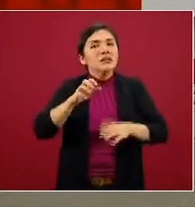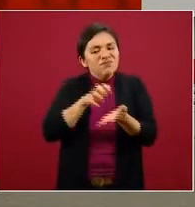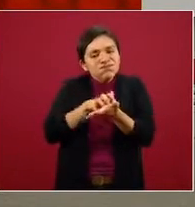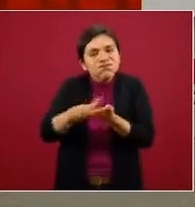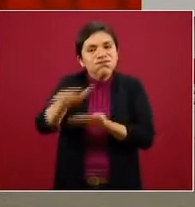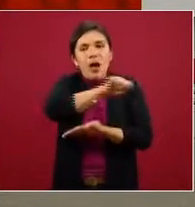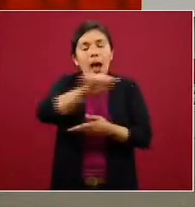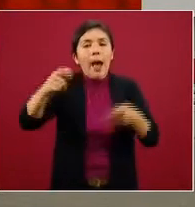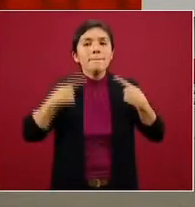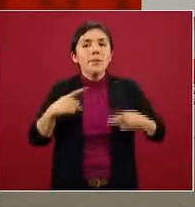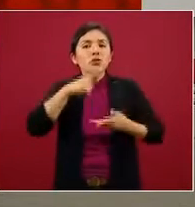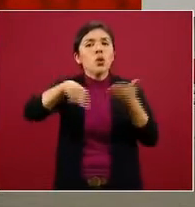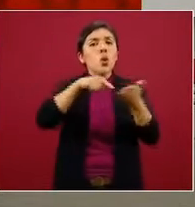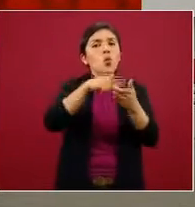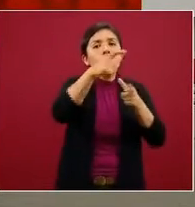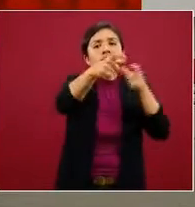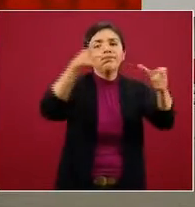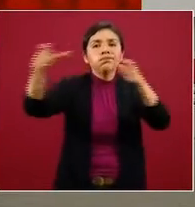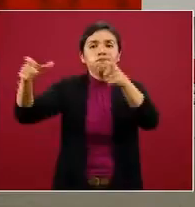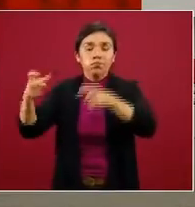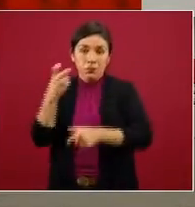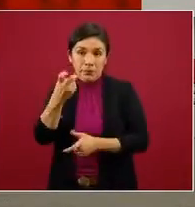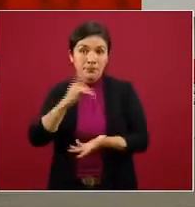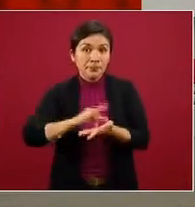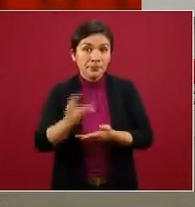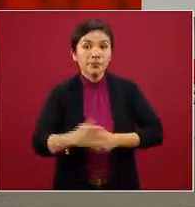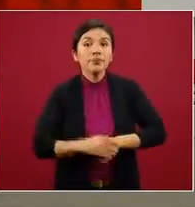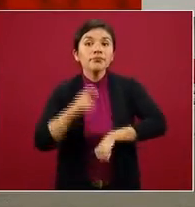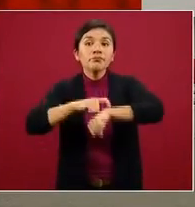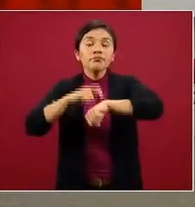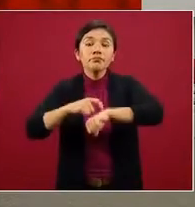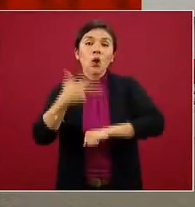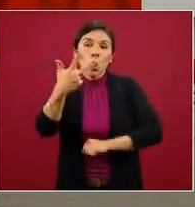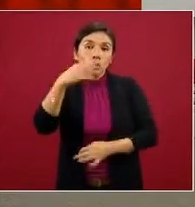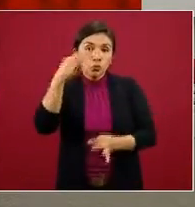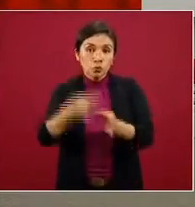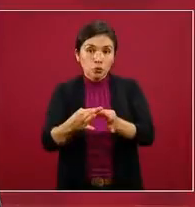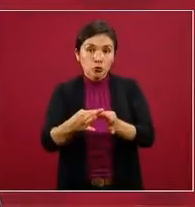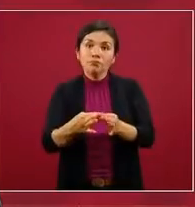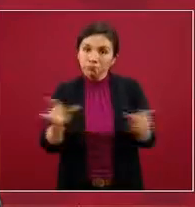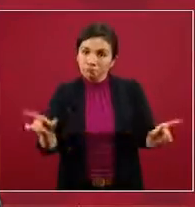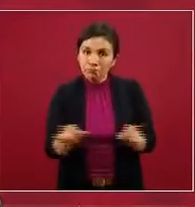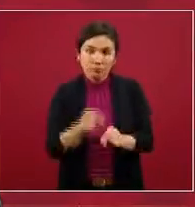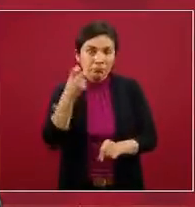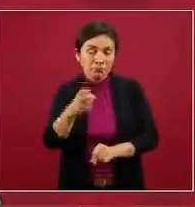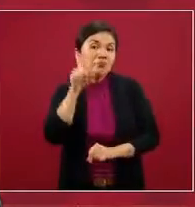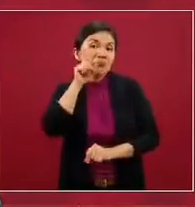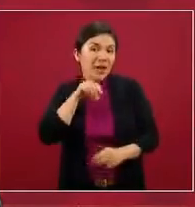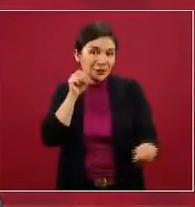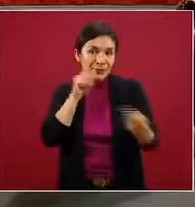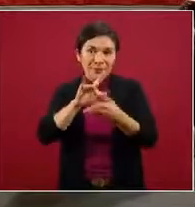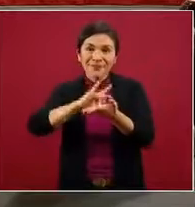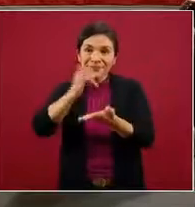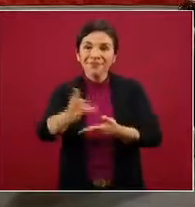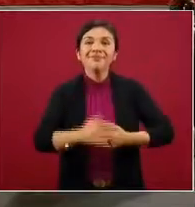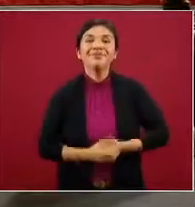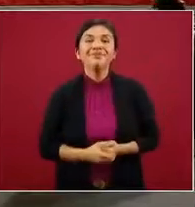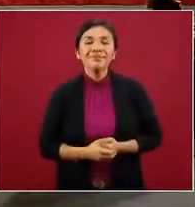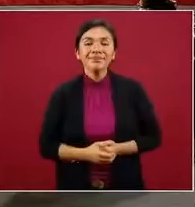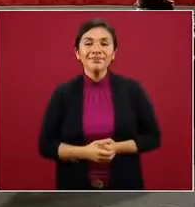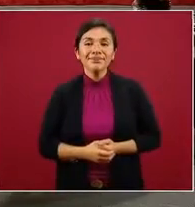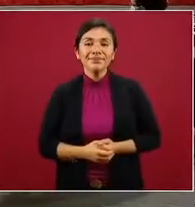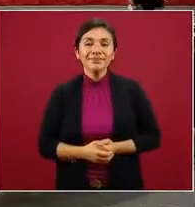masiva en las comunidades. Muchas gracias. Son las 20 horas en punto. Aquí terminamos y nos vemos mañana. Muchas gracias.